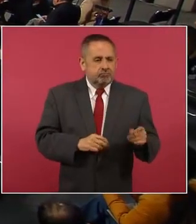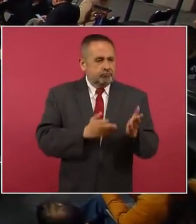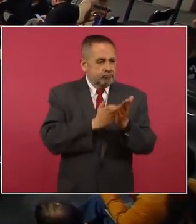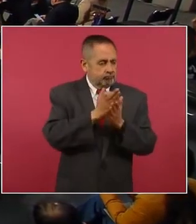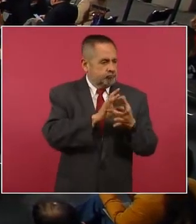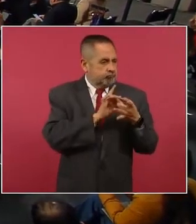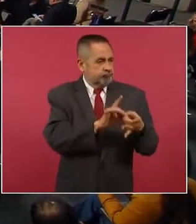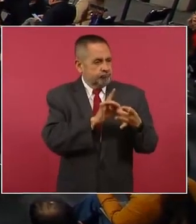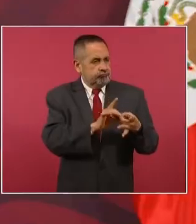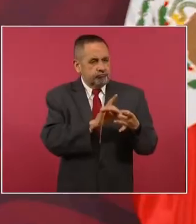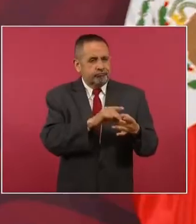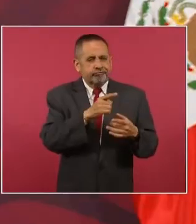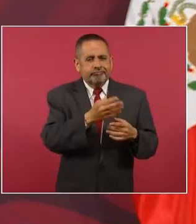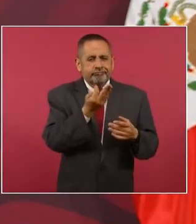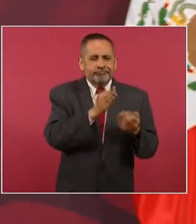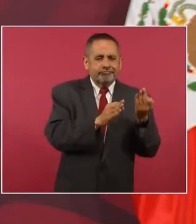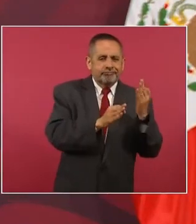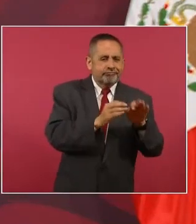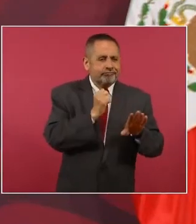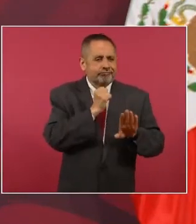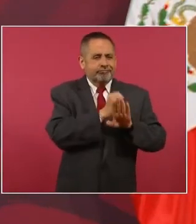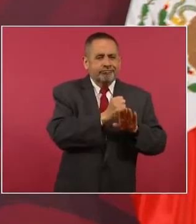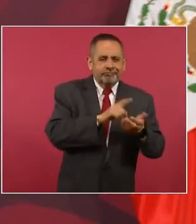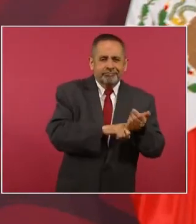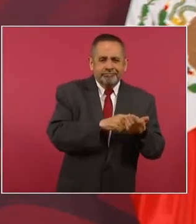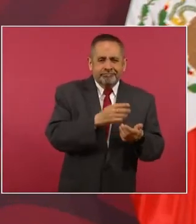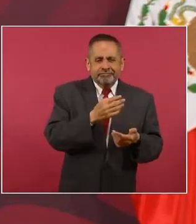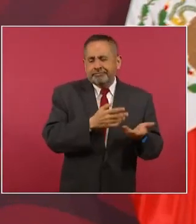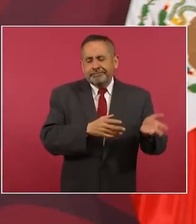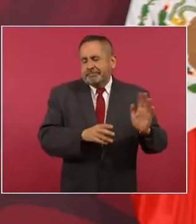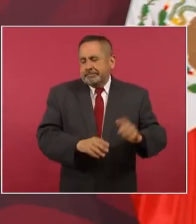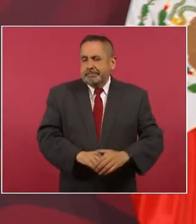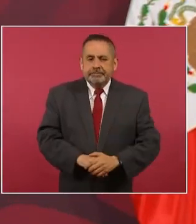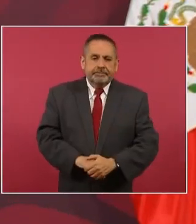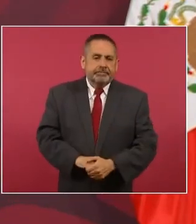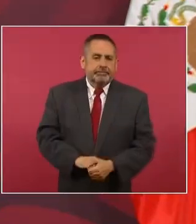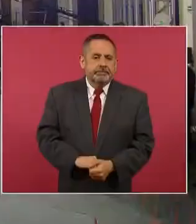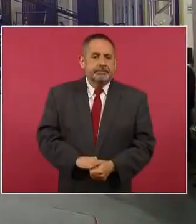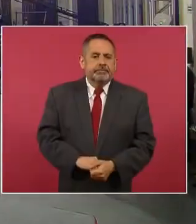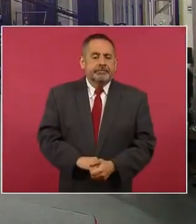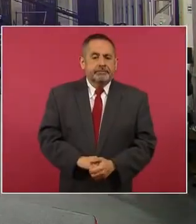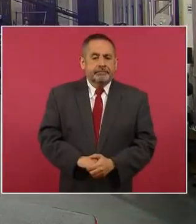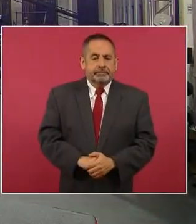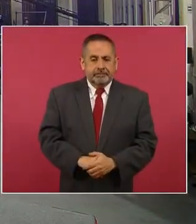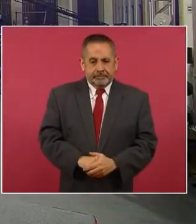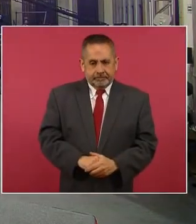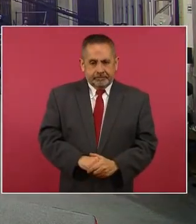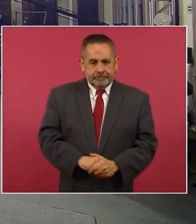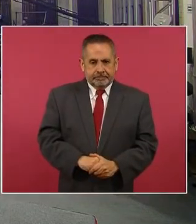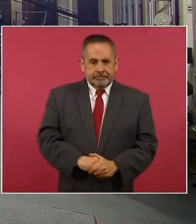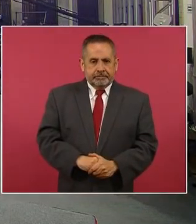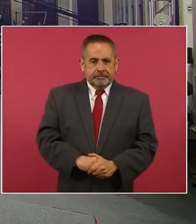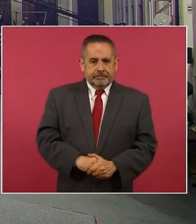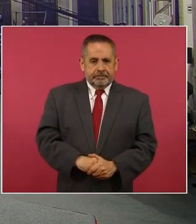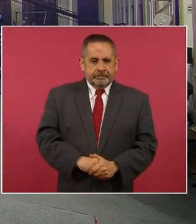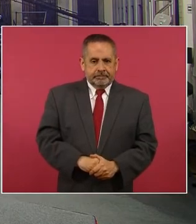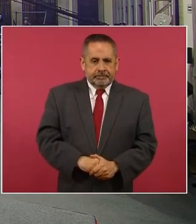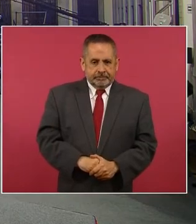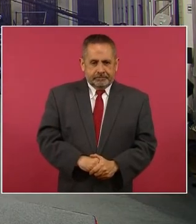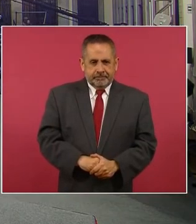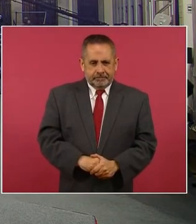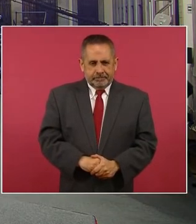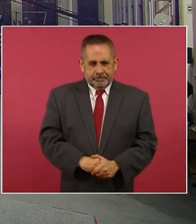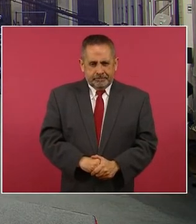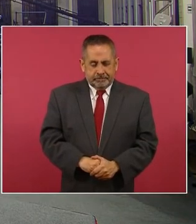lealtades. Presidente, apenas dijo incluso en ese programa que la democracia no está en el ADN de la sociedad. Sí,